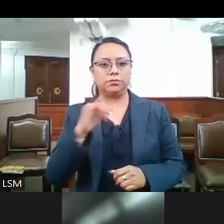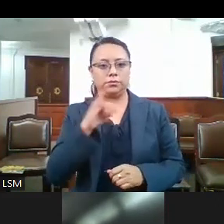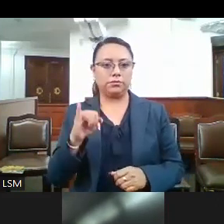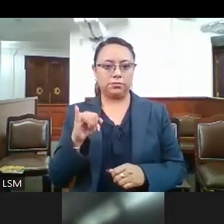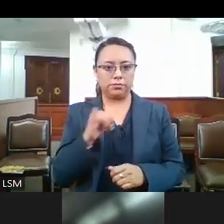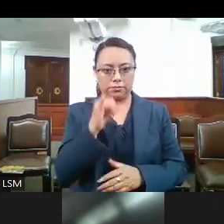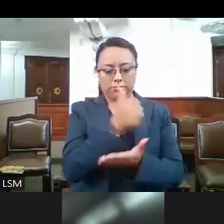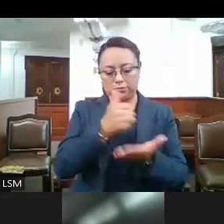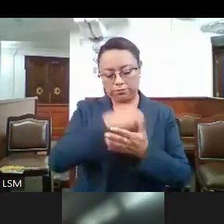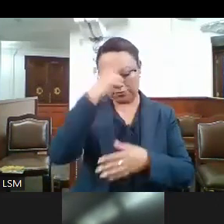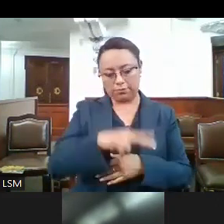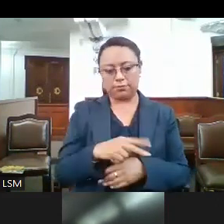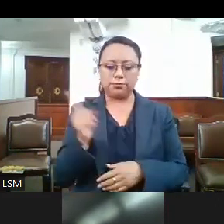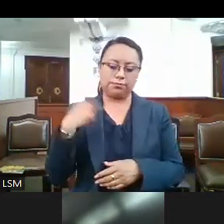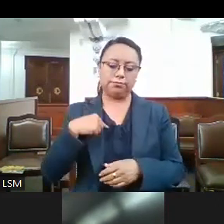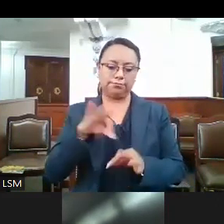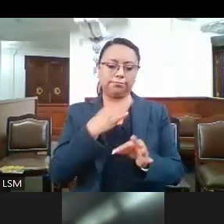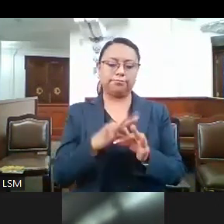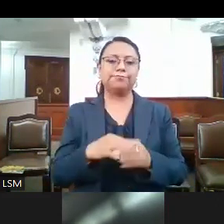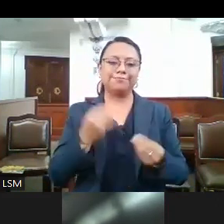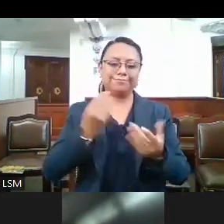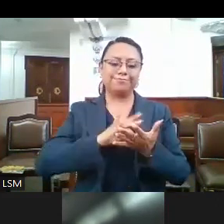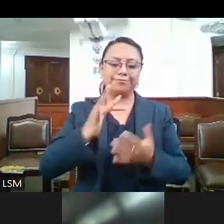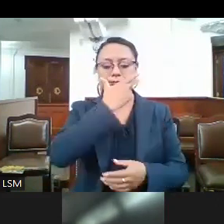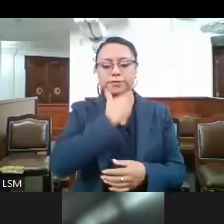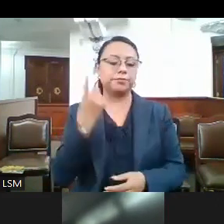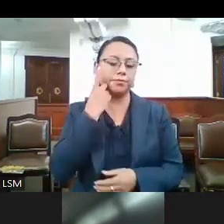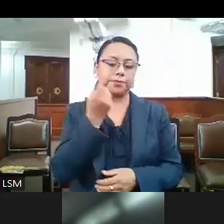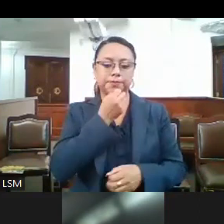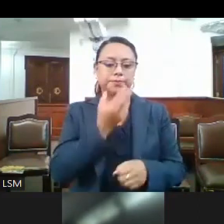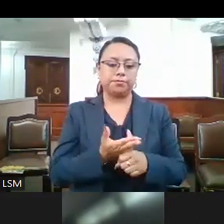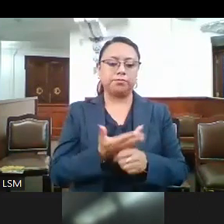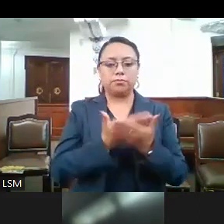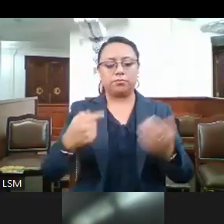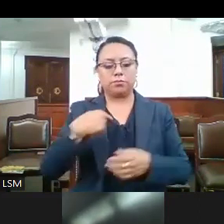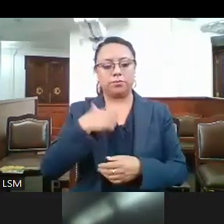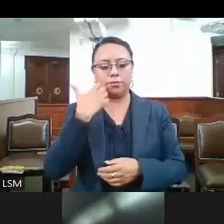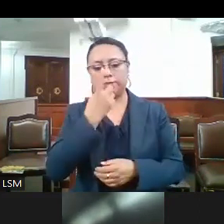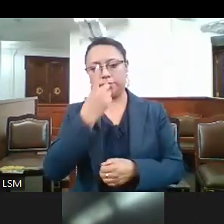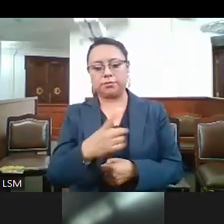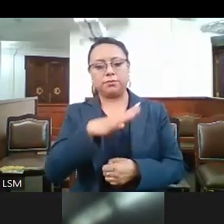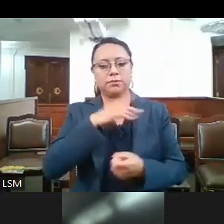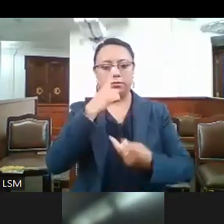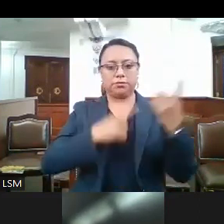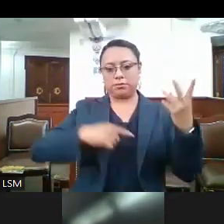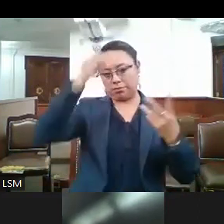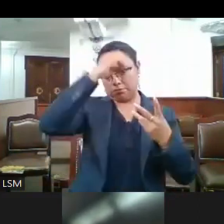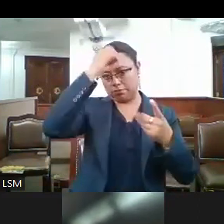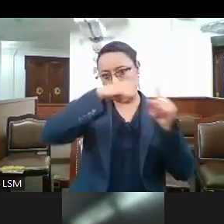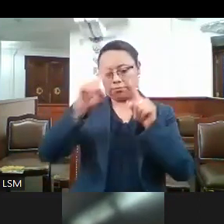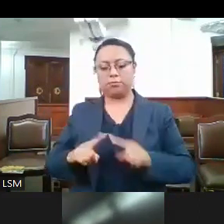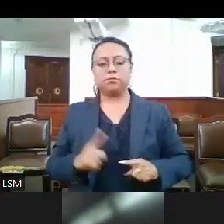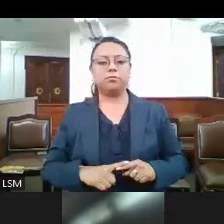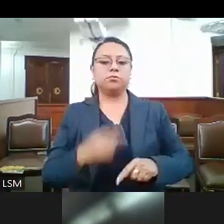presidente. Muchas gracias, diputado secretario. En este punto quiero mencionar que se recibieron varias observaciones por parte de las y los